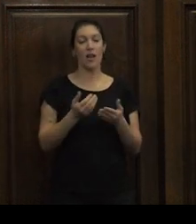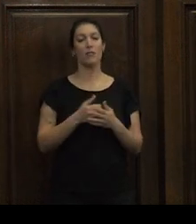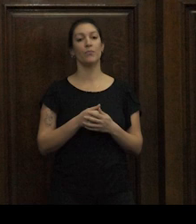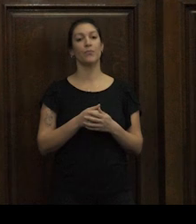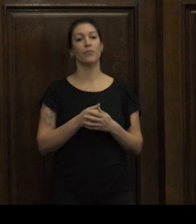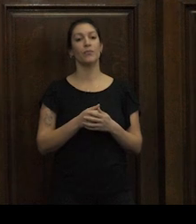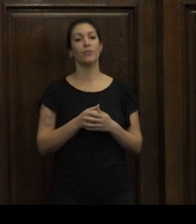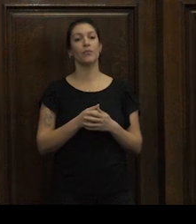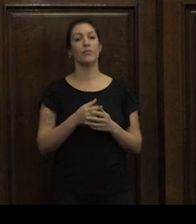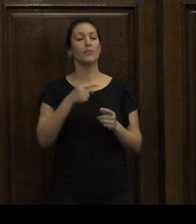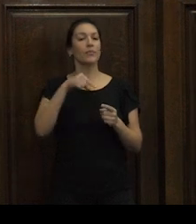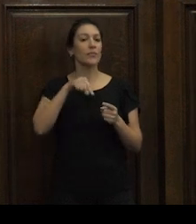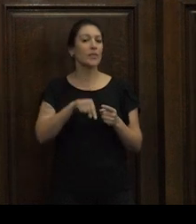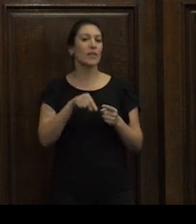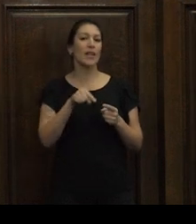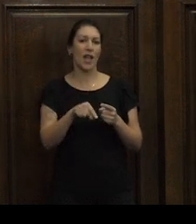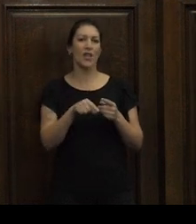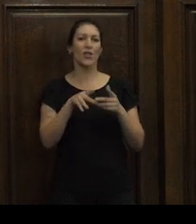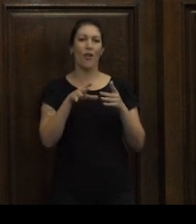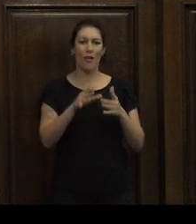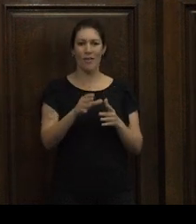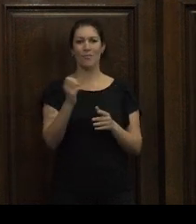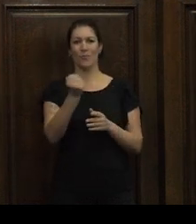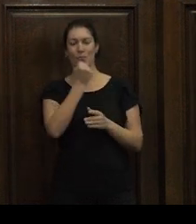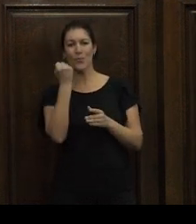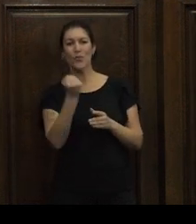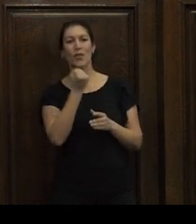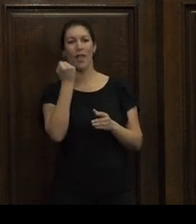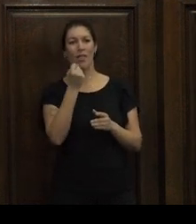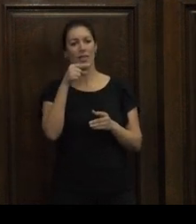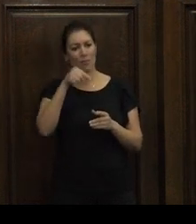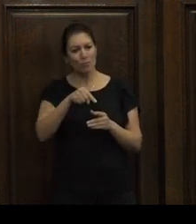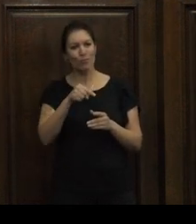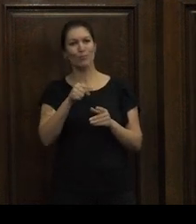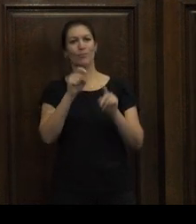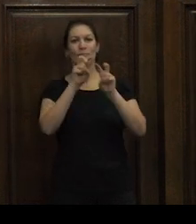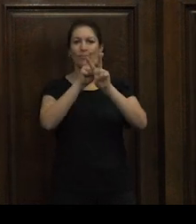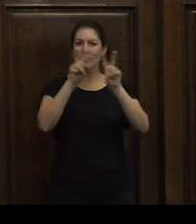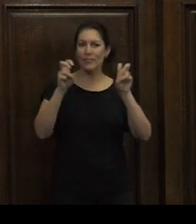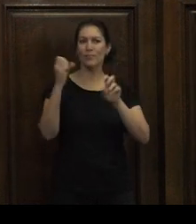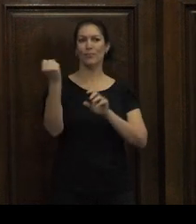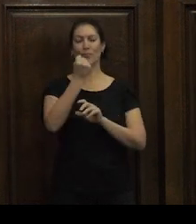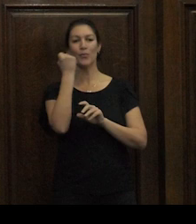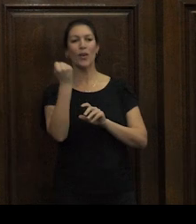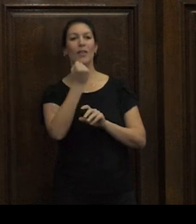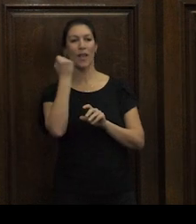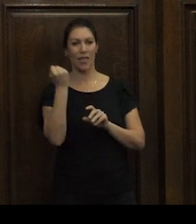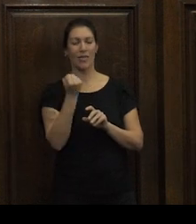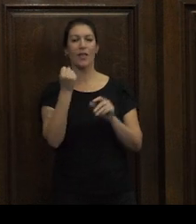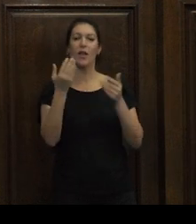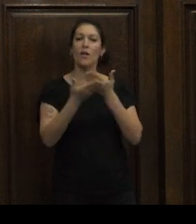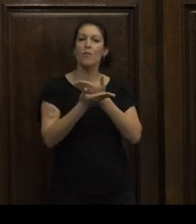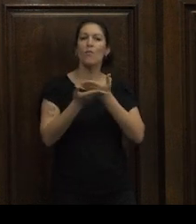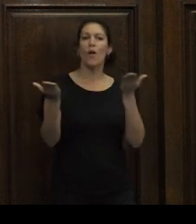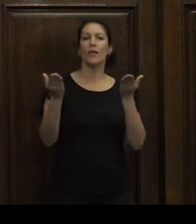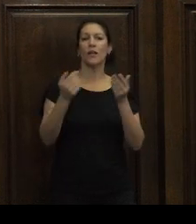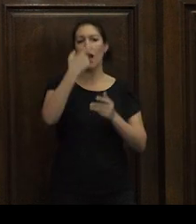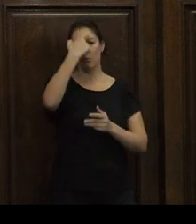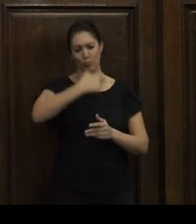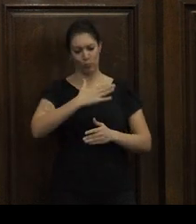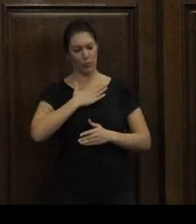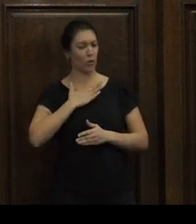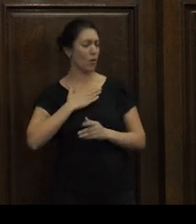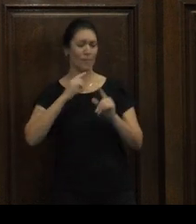actualmente tienen una vocación centrífuga. Tienden a atomizar y polarizar, poniendo al yo en